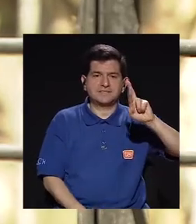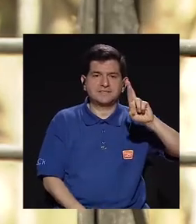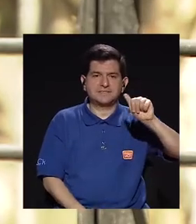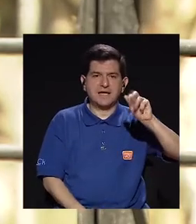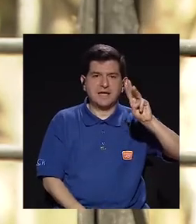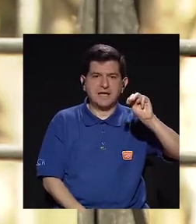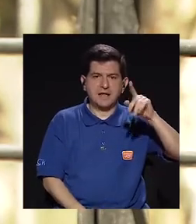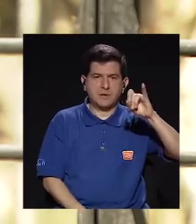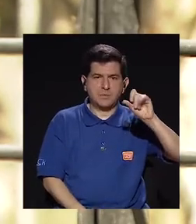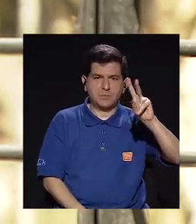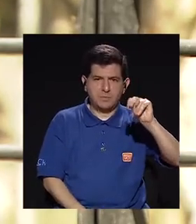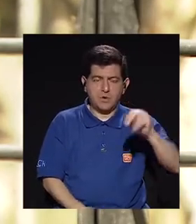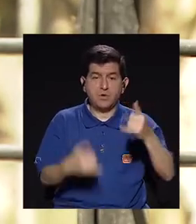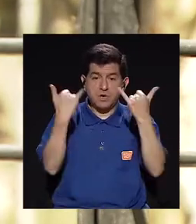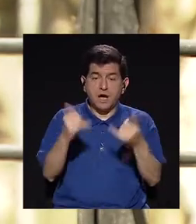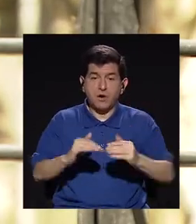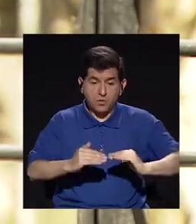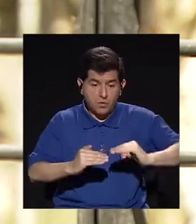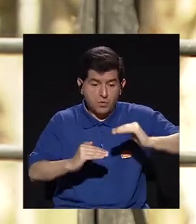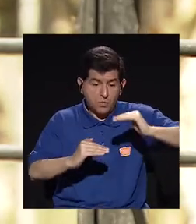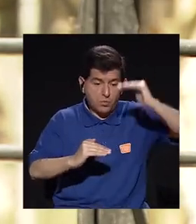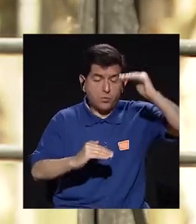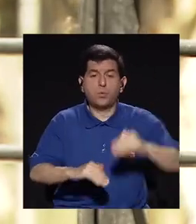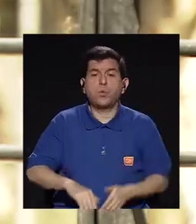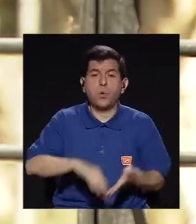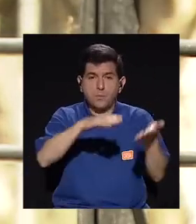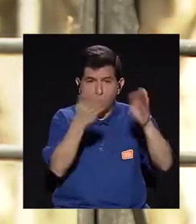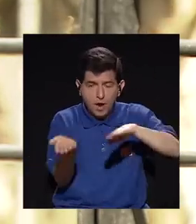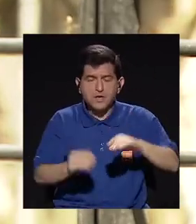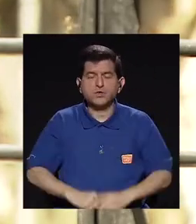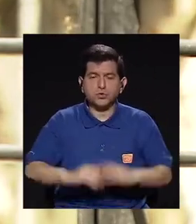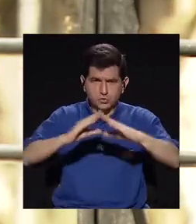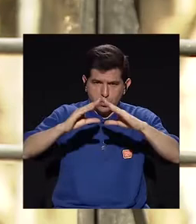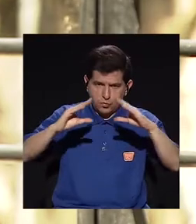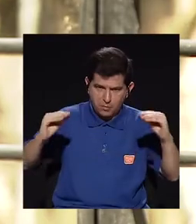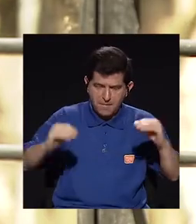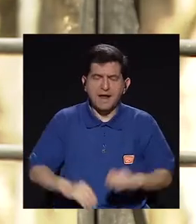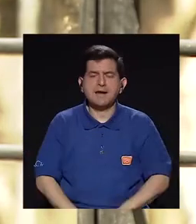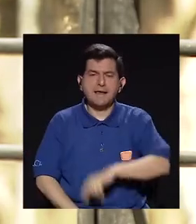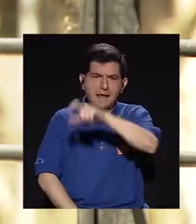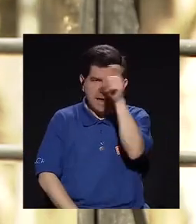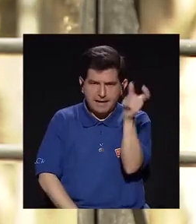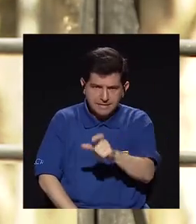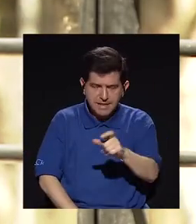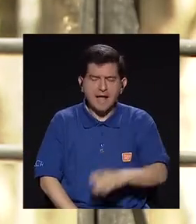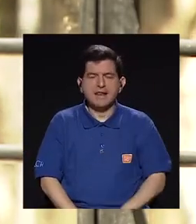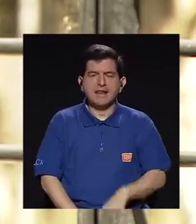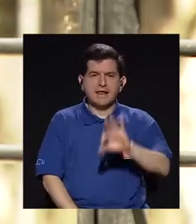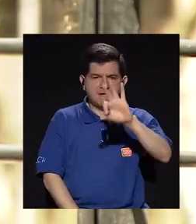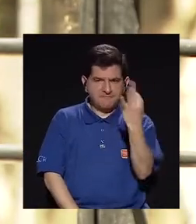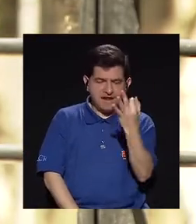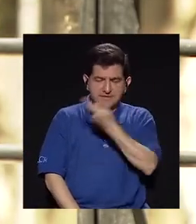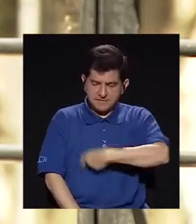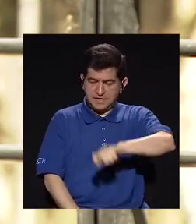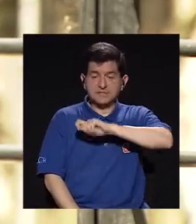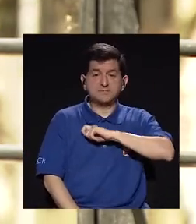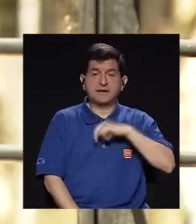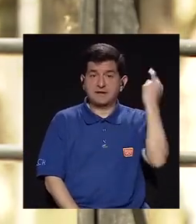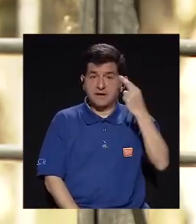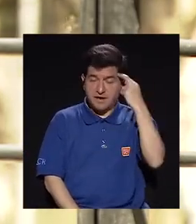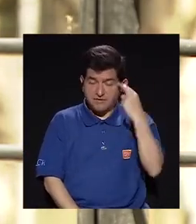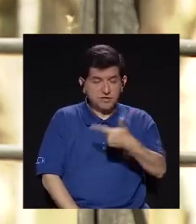ejemplo, y ahora ha habido un pico de muertos en Europa, en Rumanía, en Italia, en Francia, en España, porque no se están